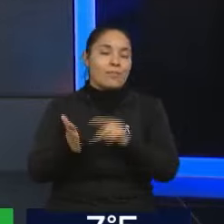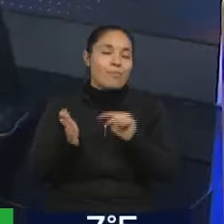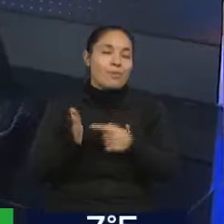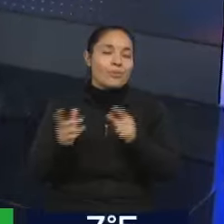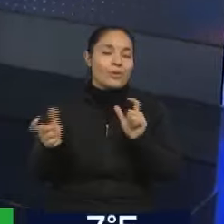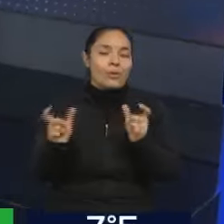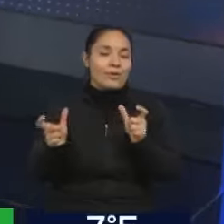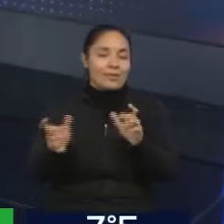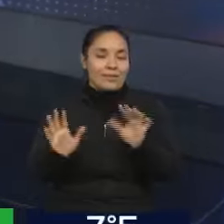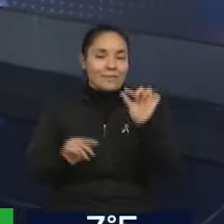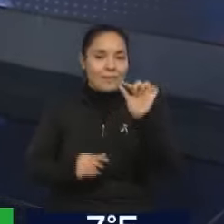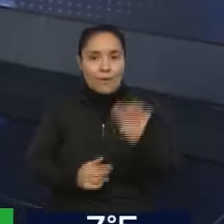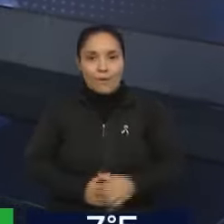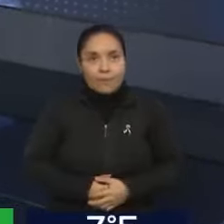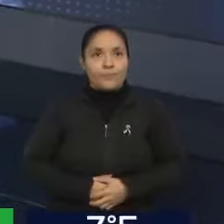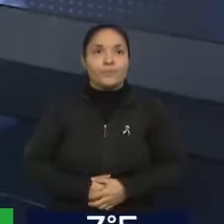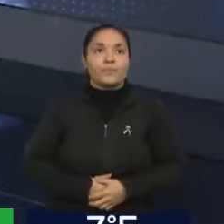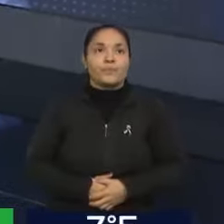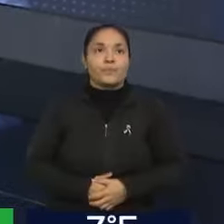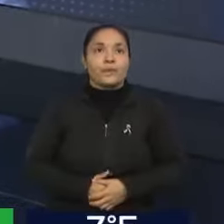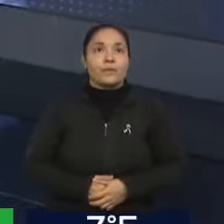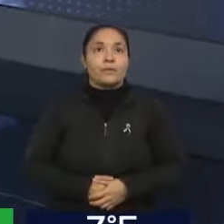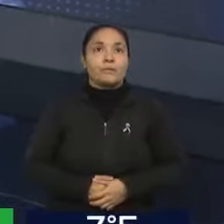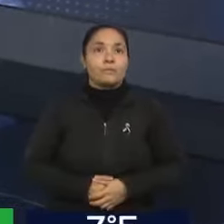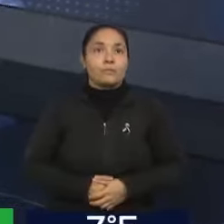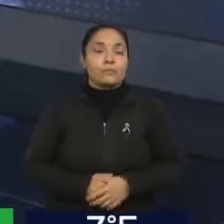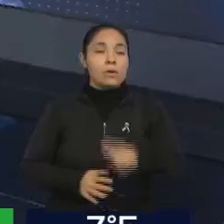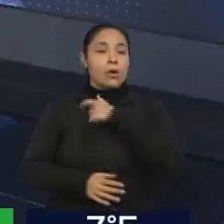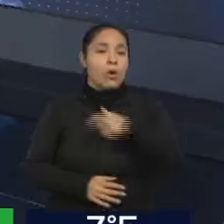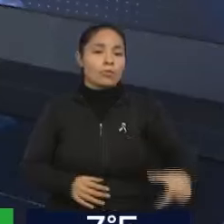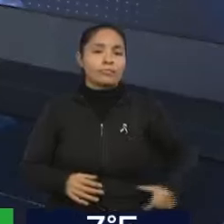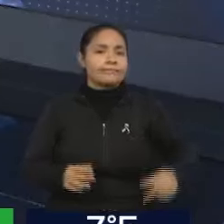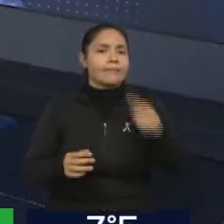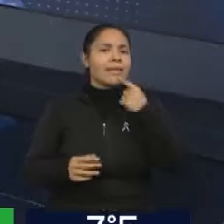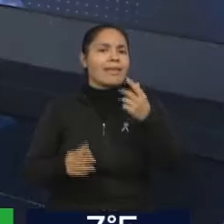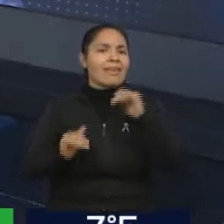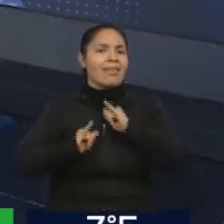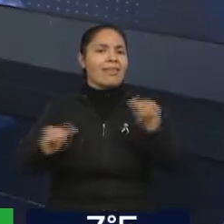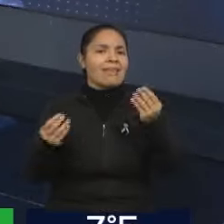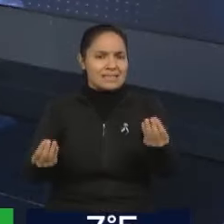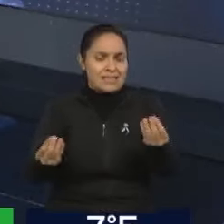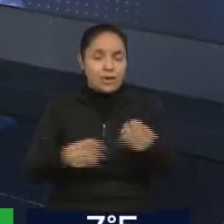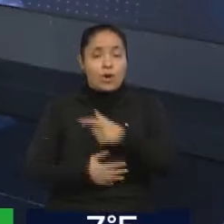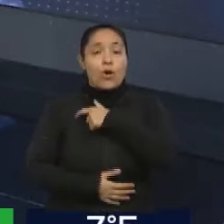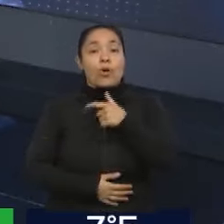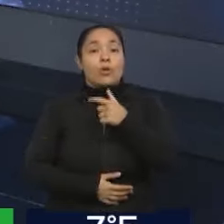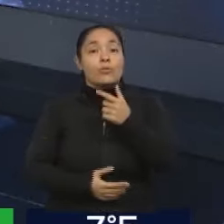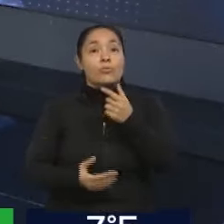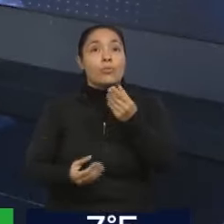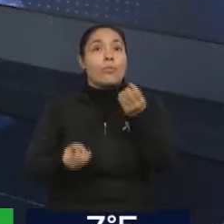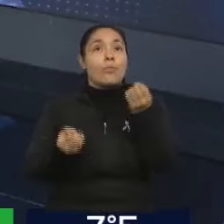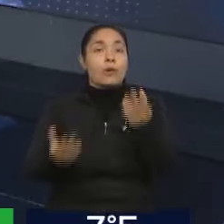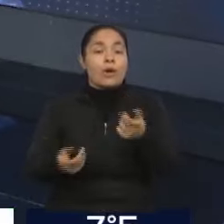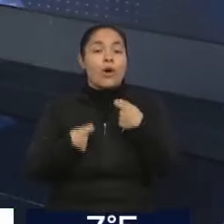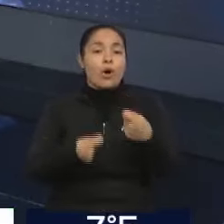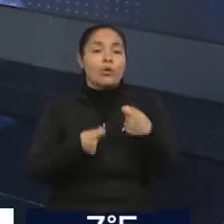menos, como está compuesta la factura. ¿Qué dicen desde el gobierno? ¿Sí? ¿Por qué Mendoza tiene el costo energético,